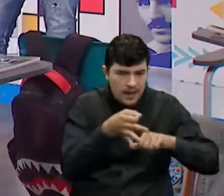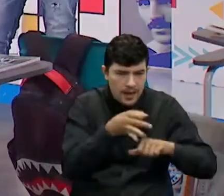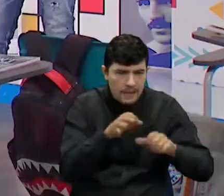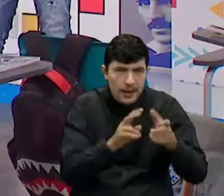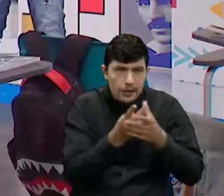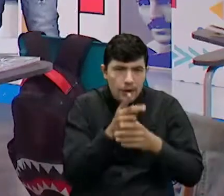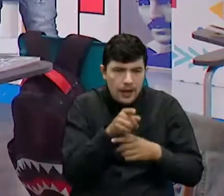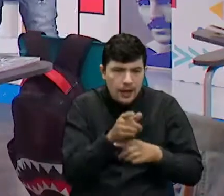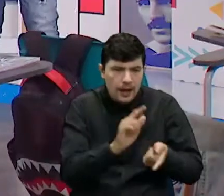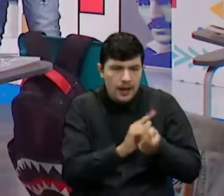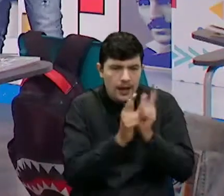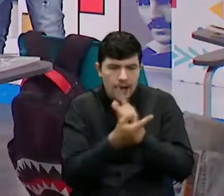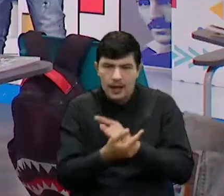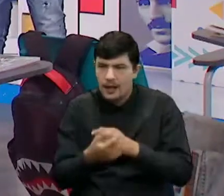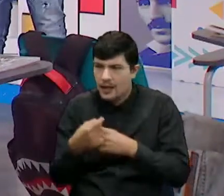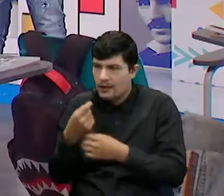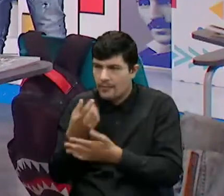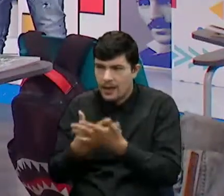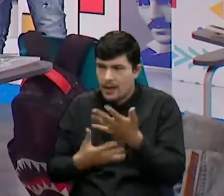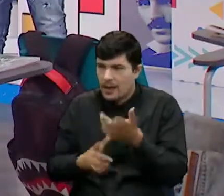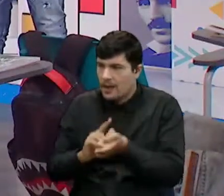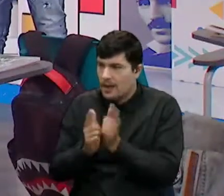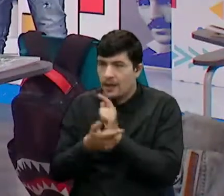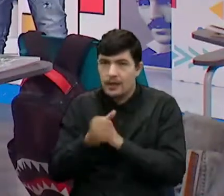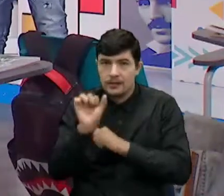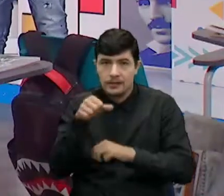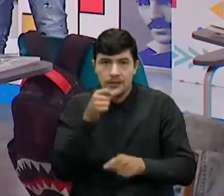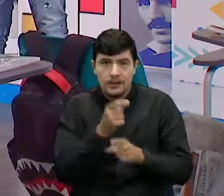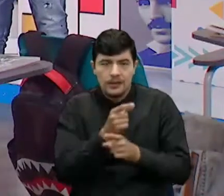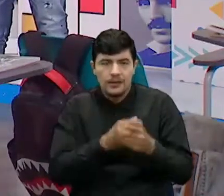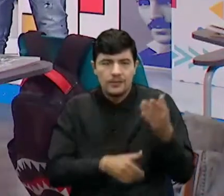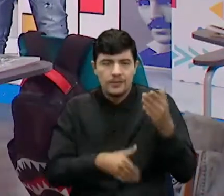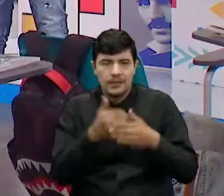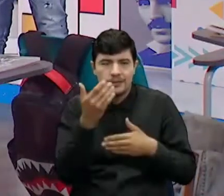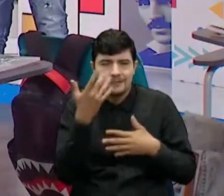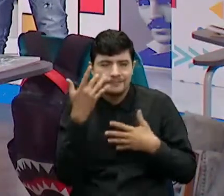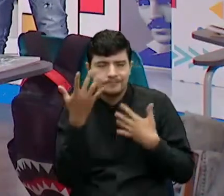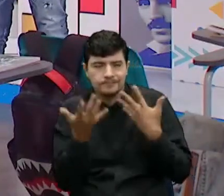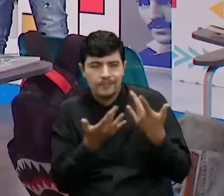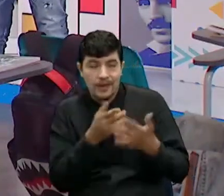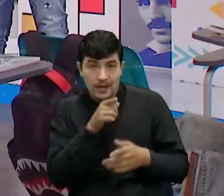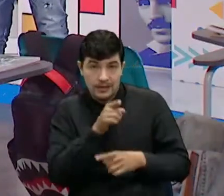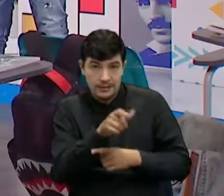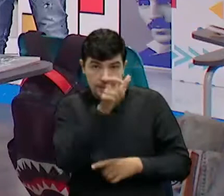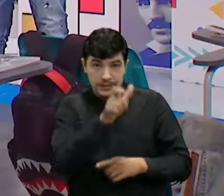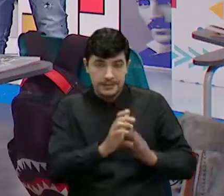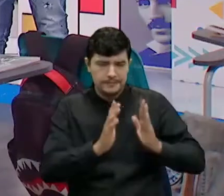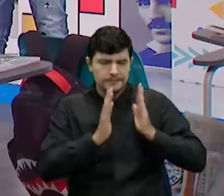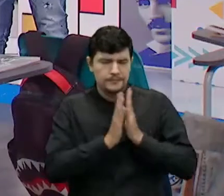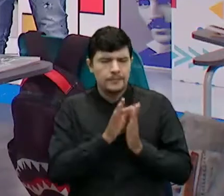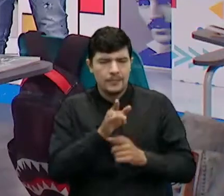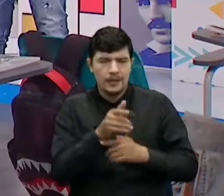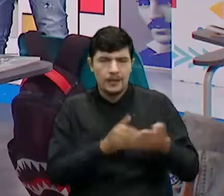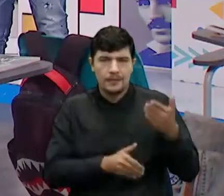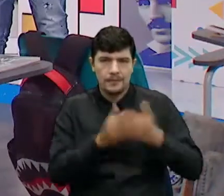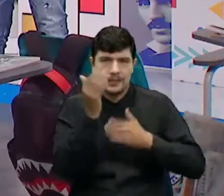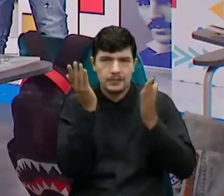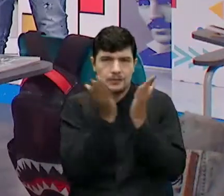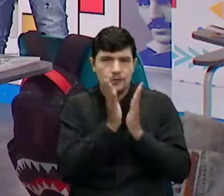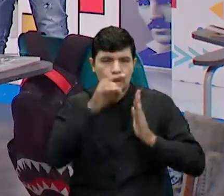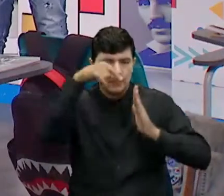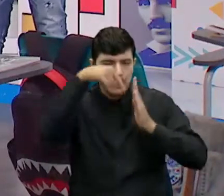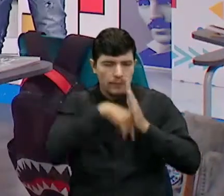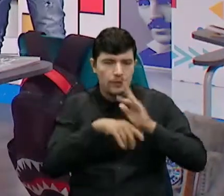genética En el uno En el otro Variaba Y empezaron Entonces Gracias a este monje Hacerse unos estudios Más profundos